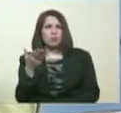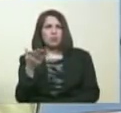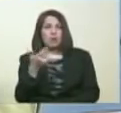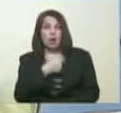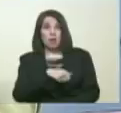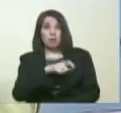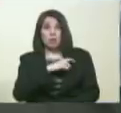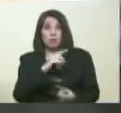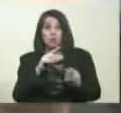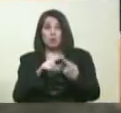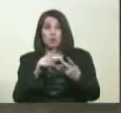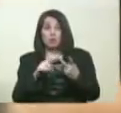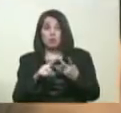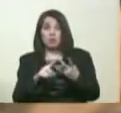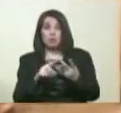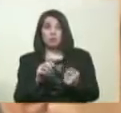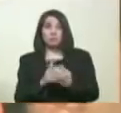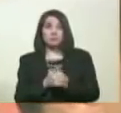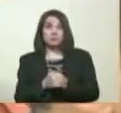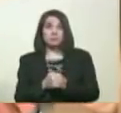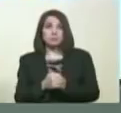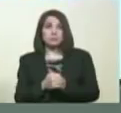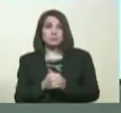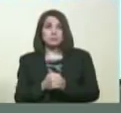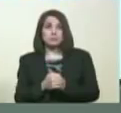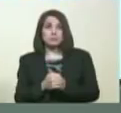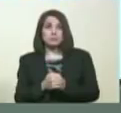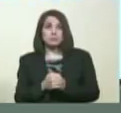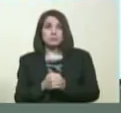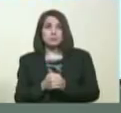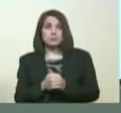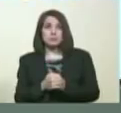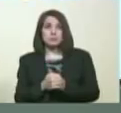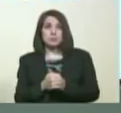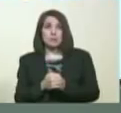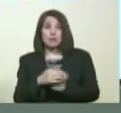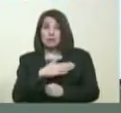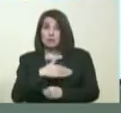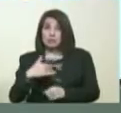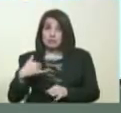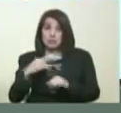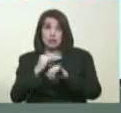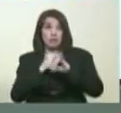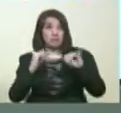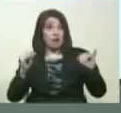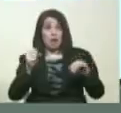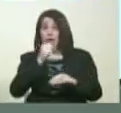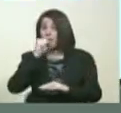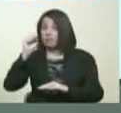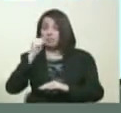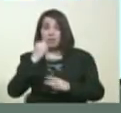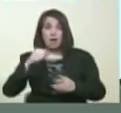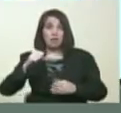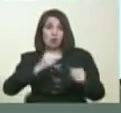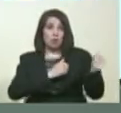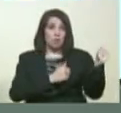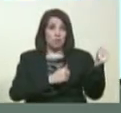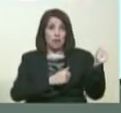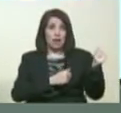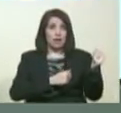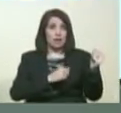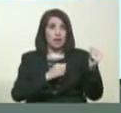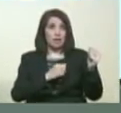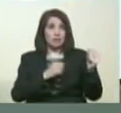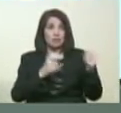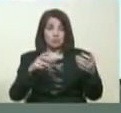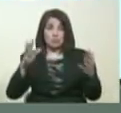español también, correcto. Si quieren, al final pueden terminar aquí cantando y bailando. Si trajeron